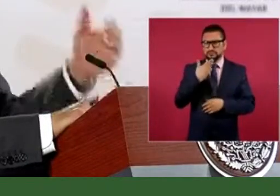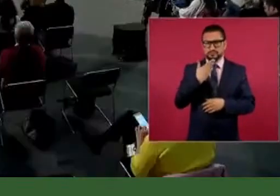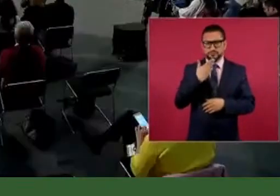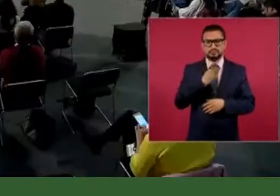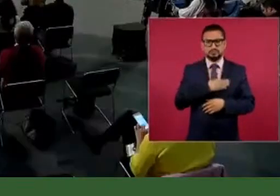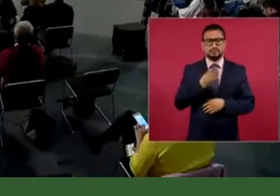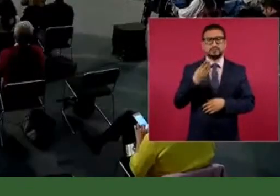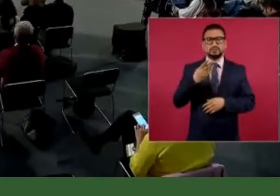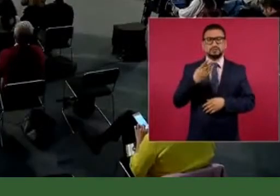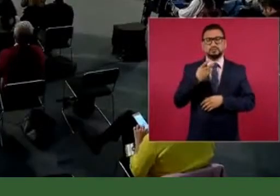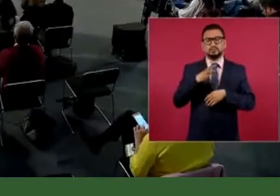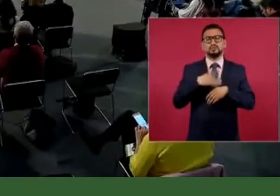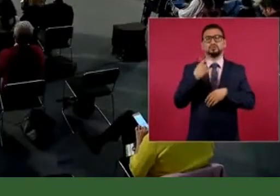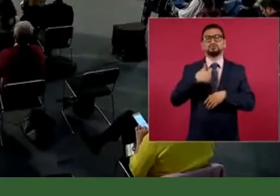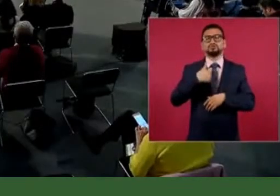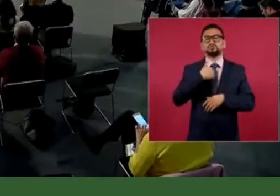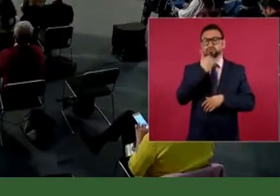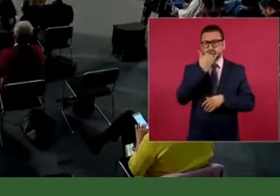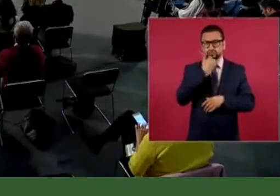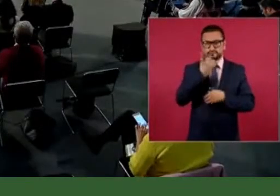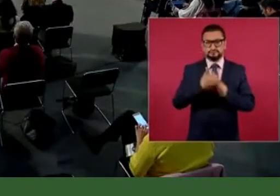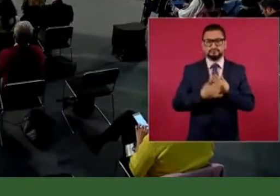que yo me equivoqué aquí.